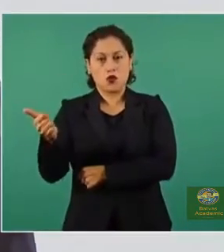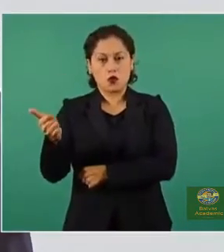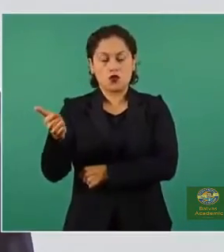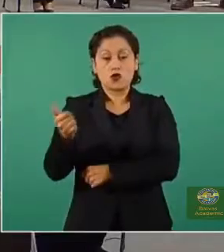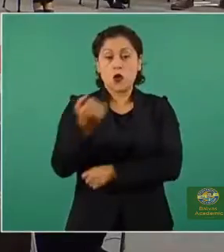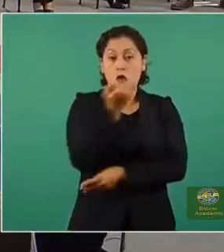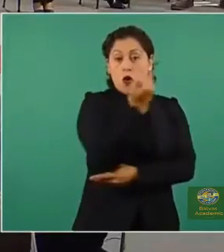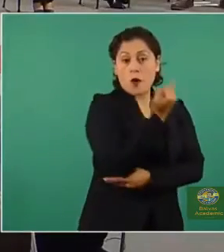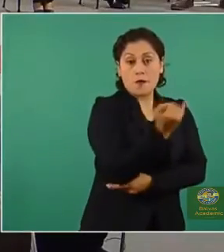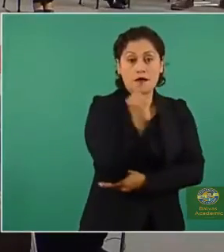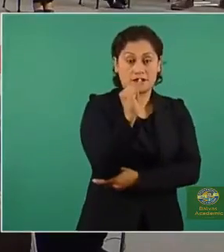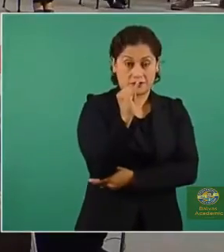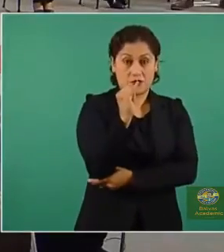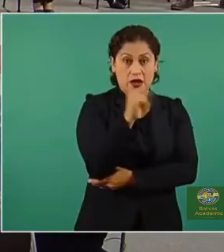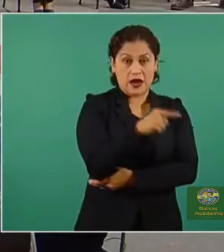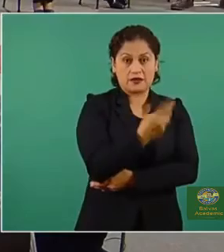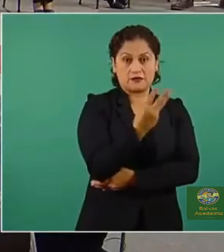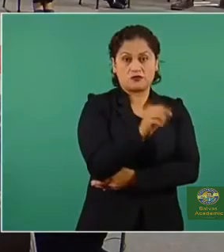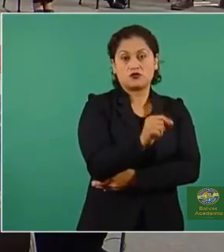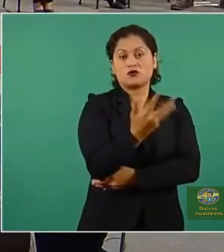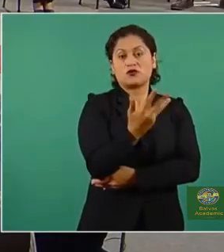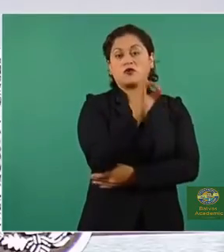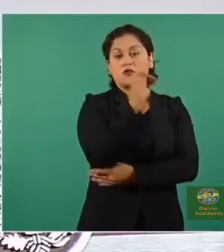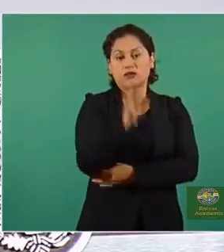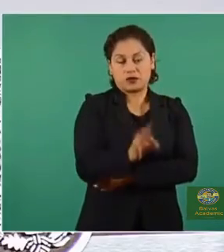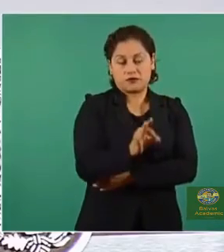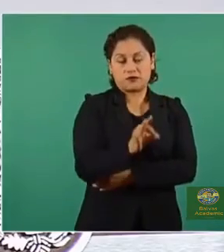en preescolar, o sea, niños de 5 años.